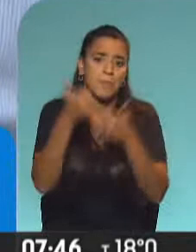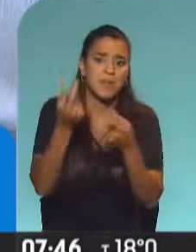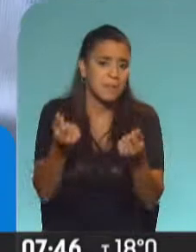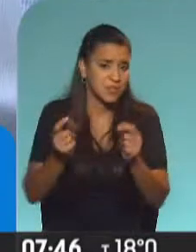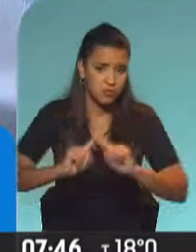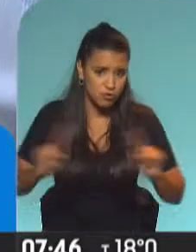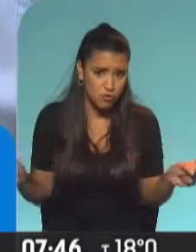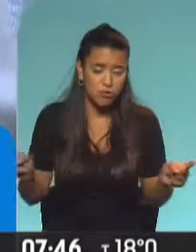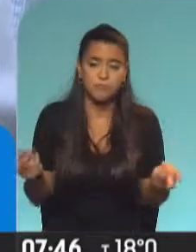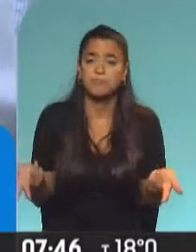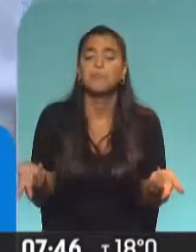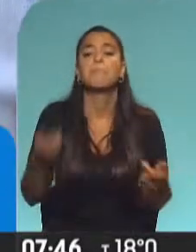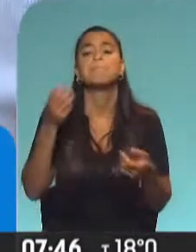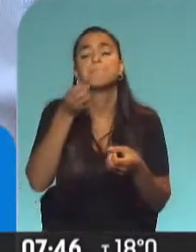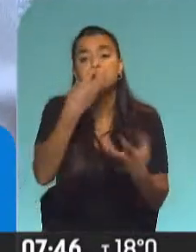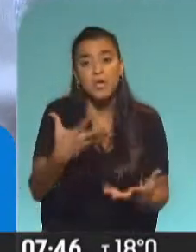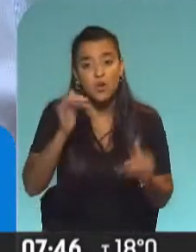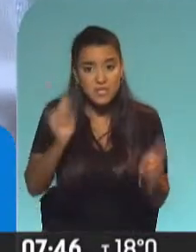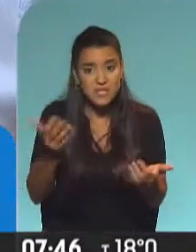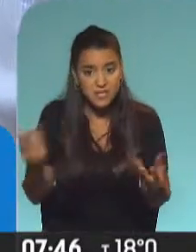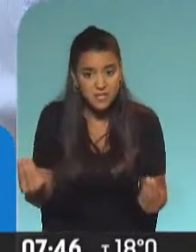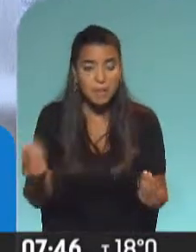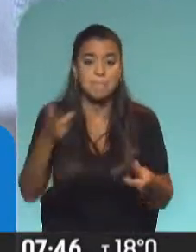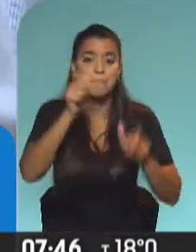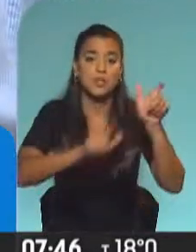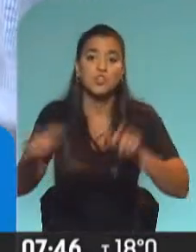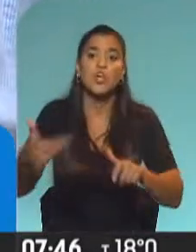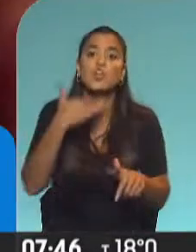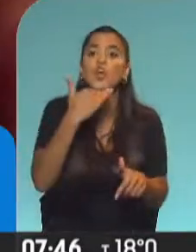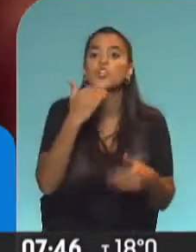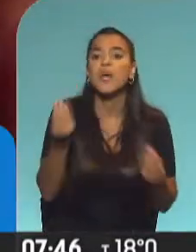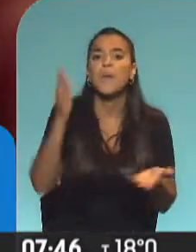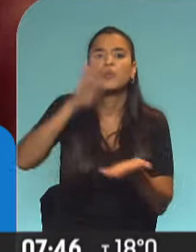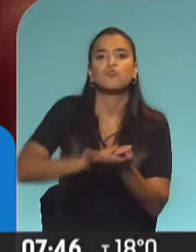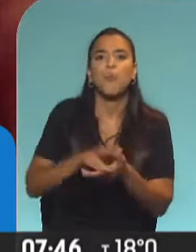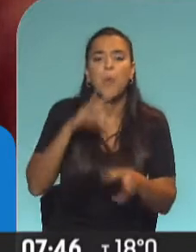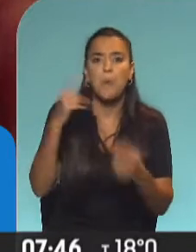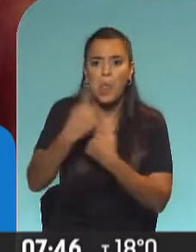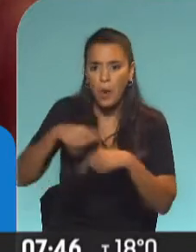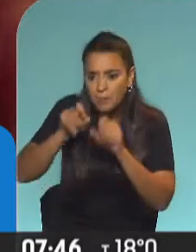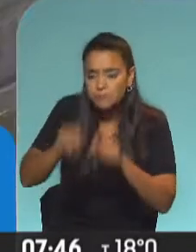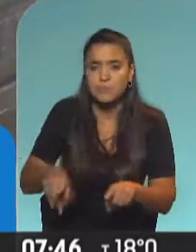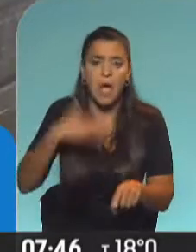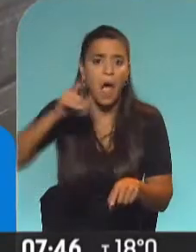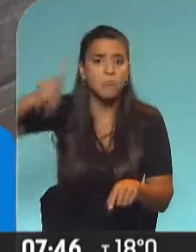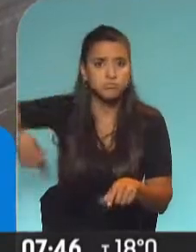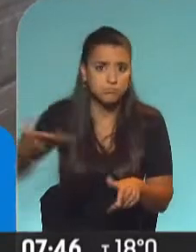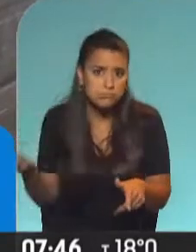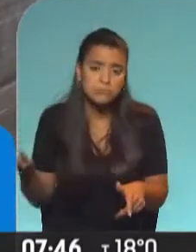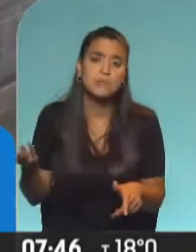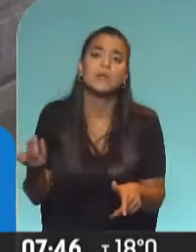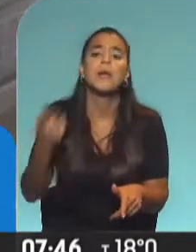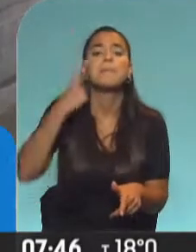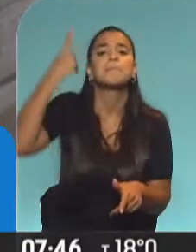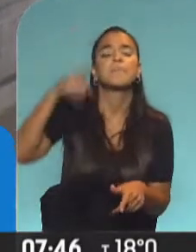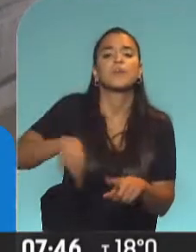precios. Haya mejorado, sí. Primeramente hay gente que desconoce el oficio y como que creen que